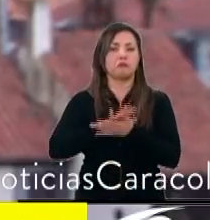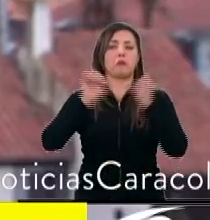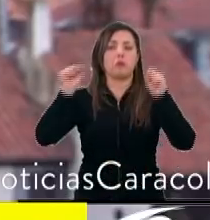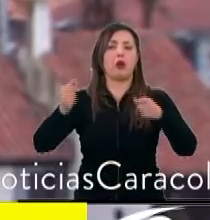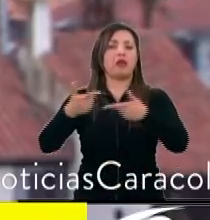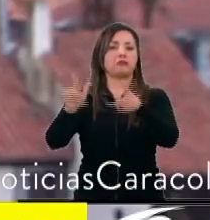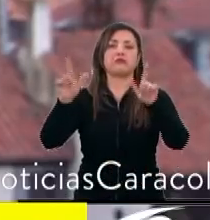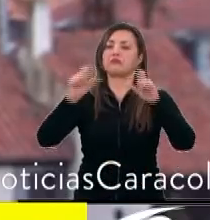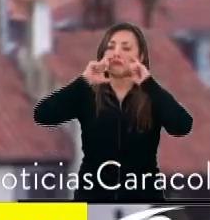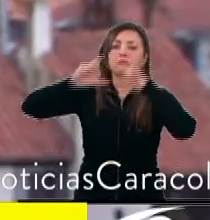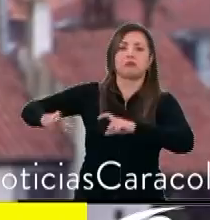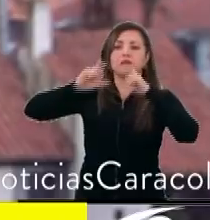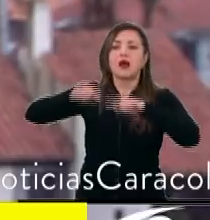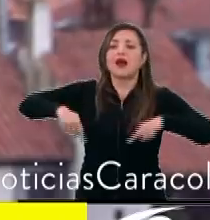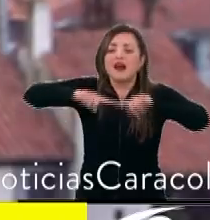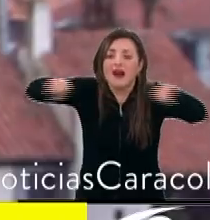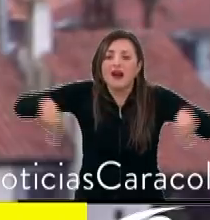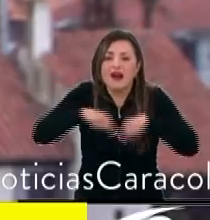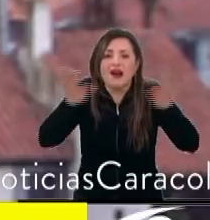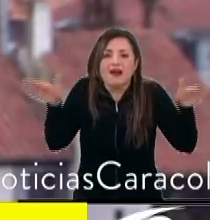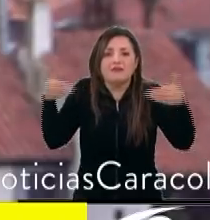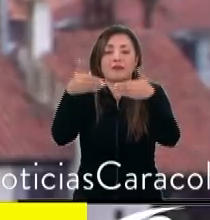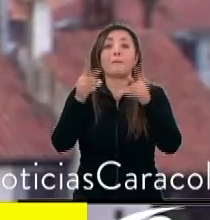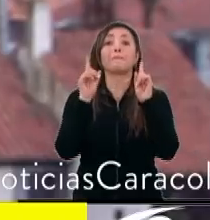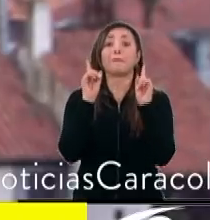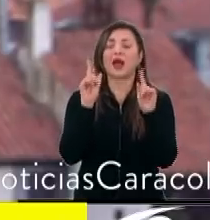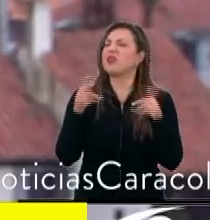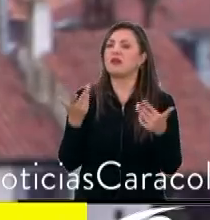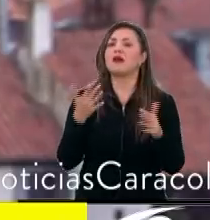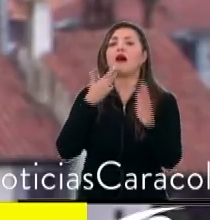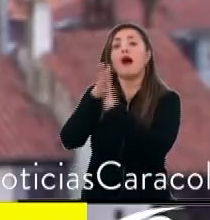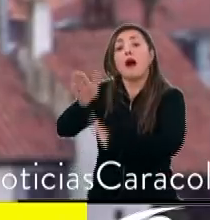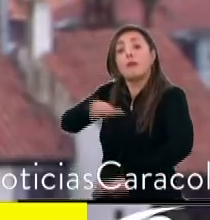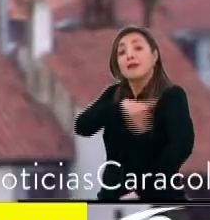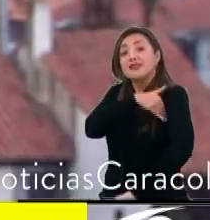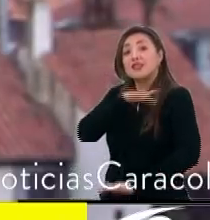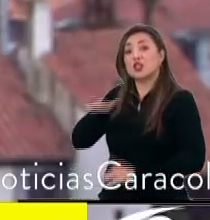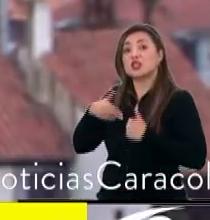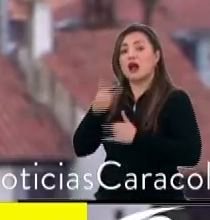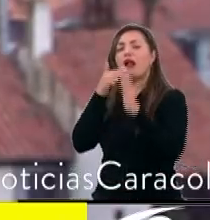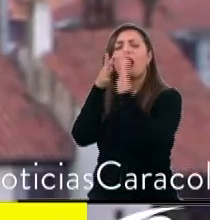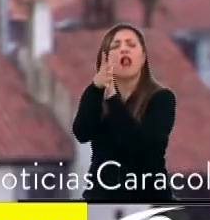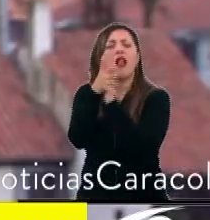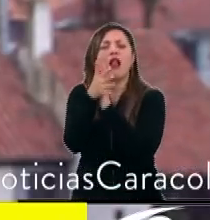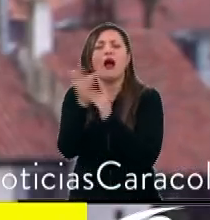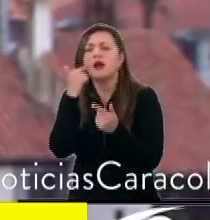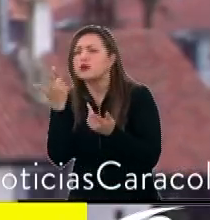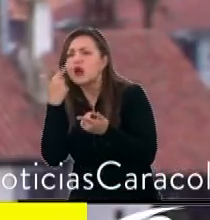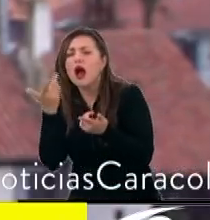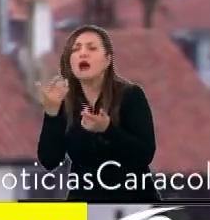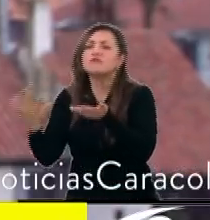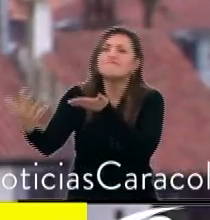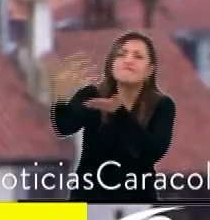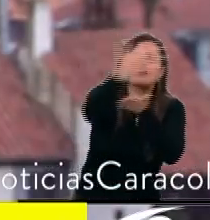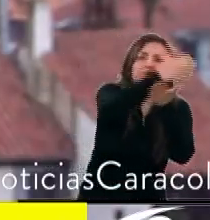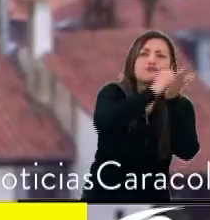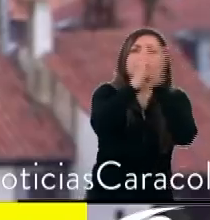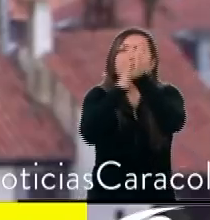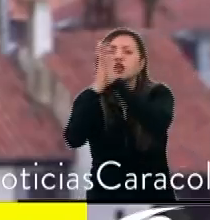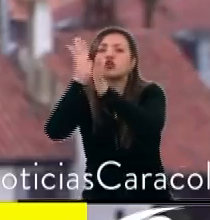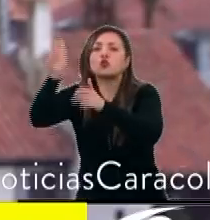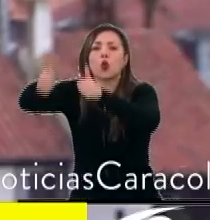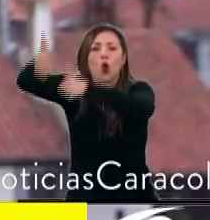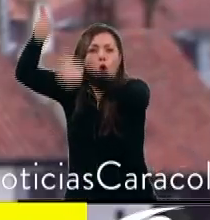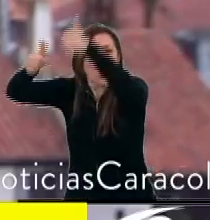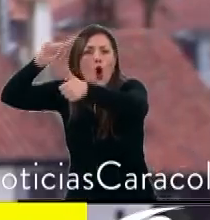de tapabocas en espacios cerrados. Sin embargo, en este momento, el Ministerio de Salud se encuentra recopilando algunos datos que entregarán gobernadores y alcaldes